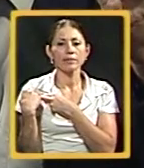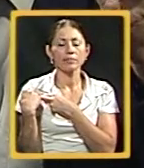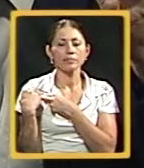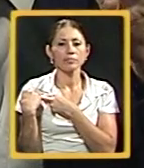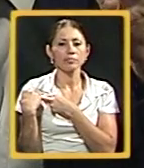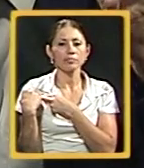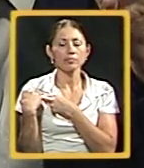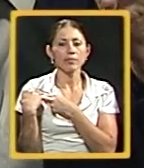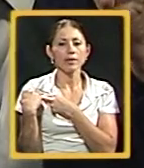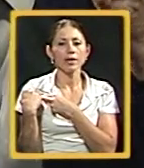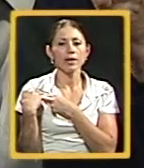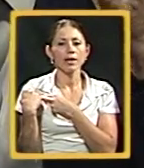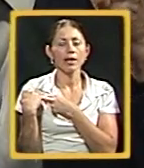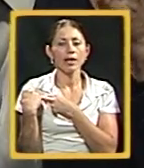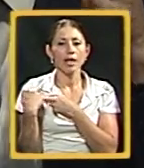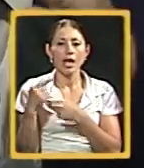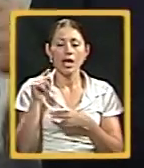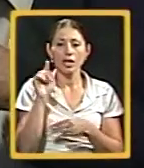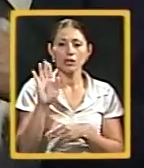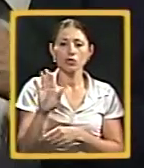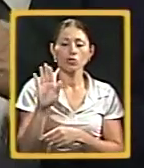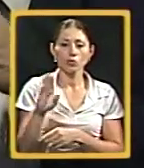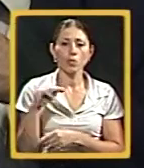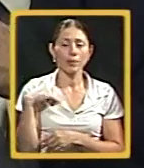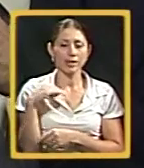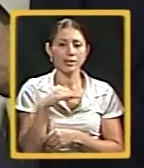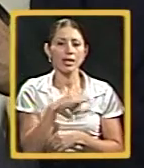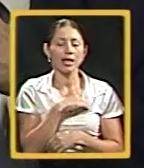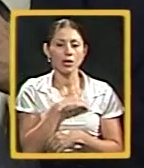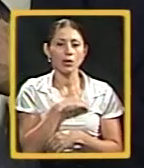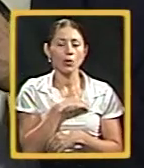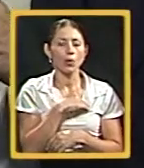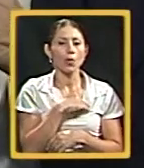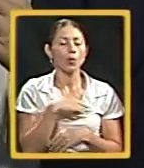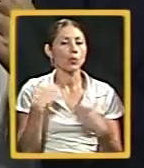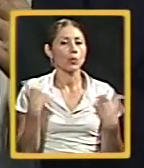si me permite decirlo, en ese gabinete de lujo que Costa Rica tiene,